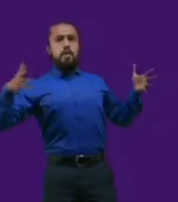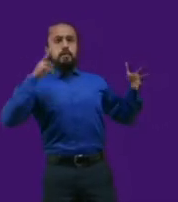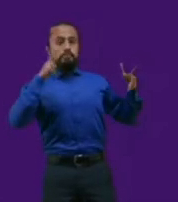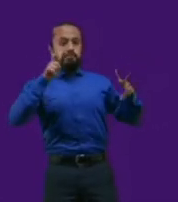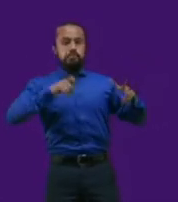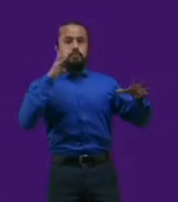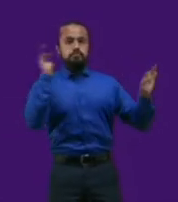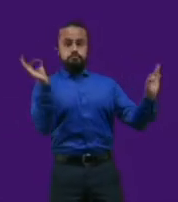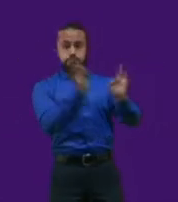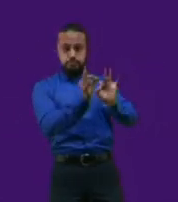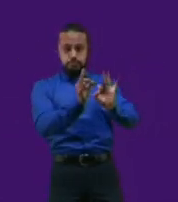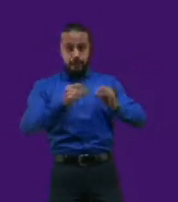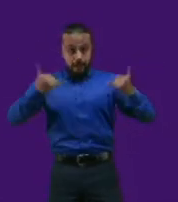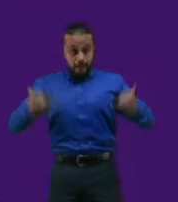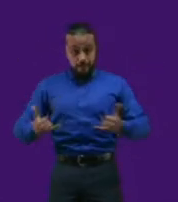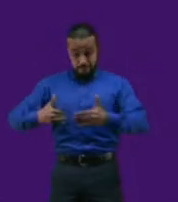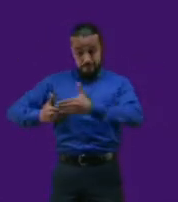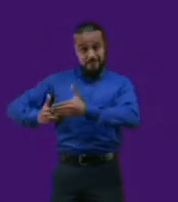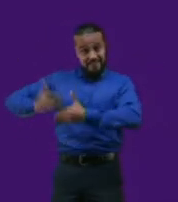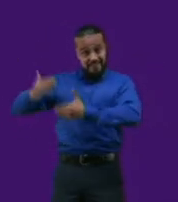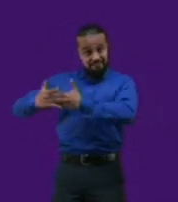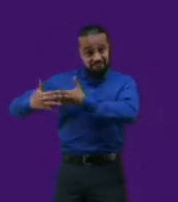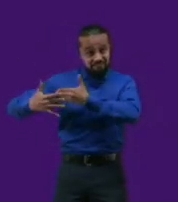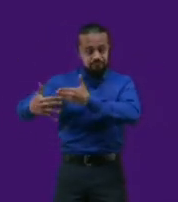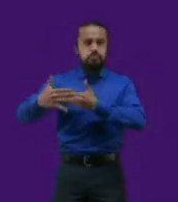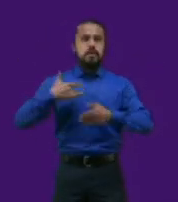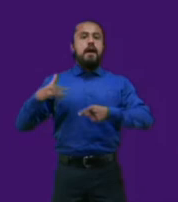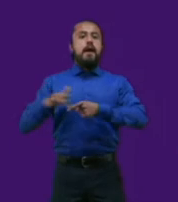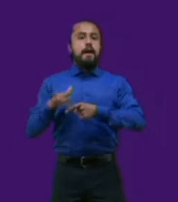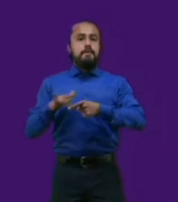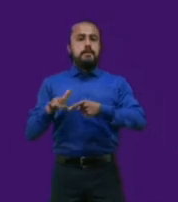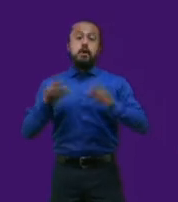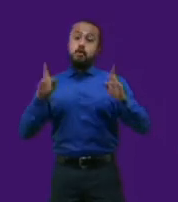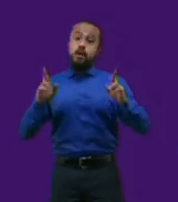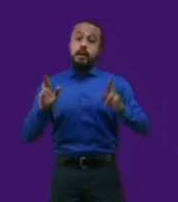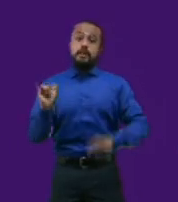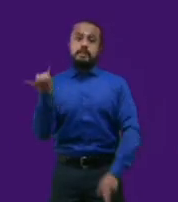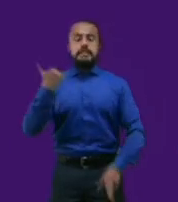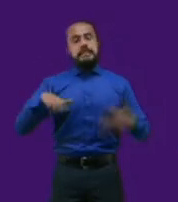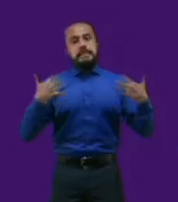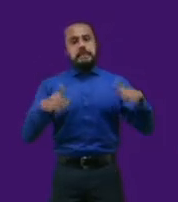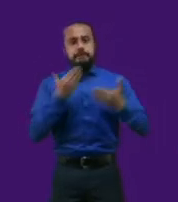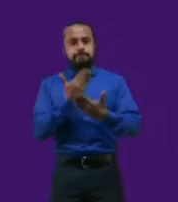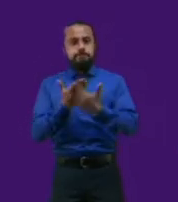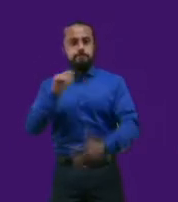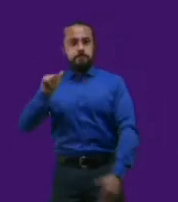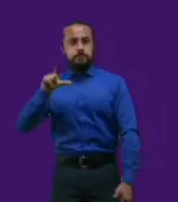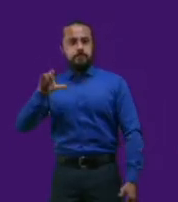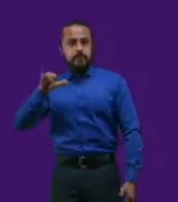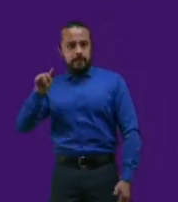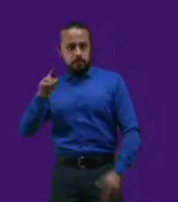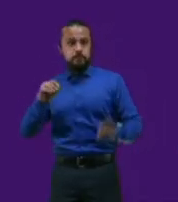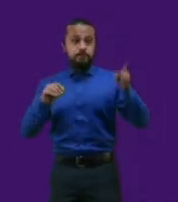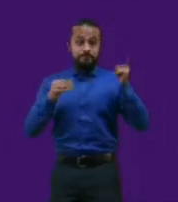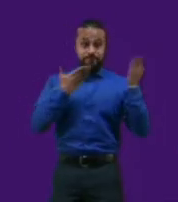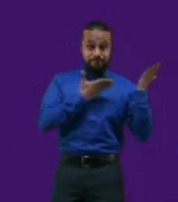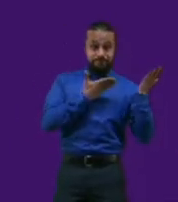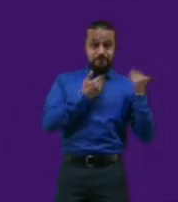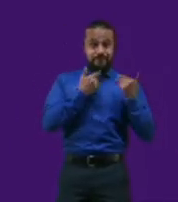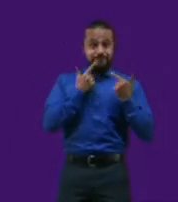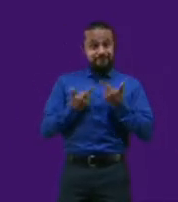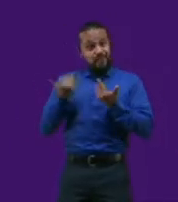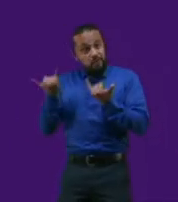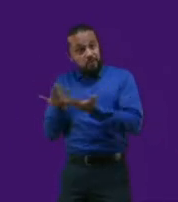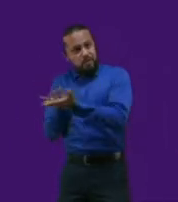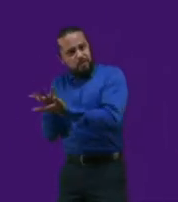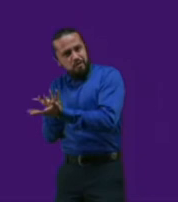y que de aquí en adelante nosotros podamos aplicar eso. De verdad que sí, Alejandro. Yo te voy a dar un consejo en la búsqueda de